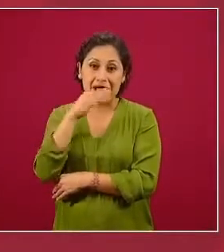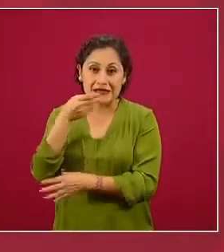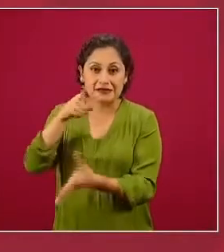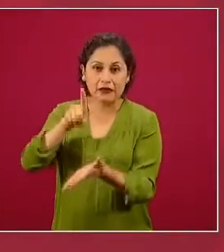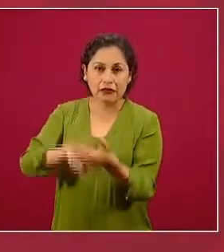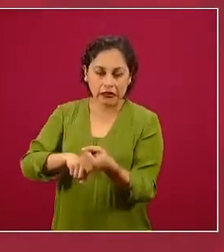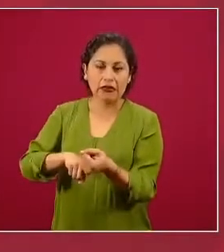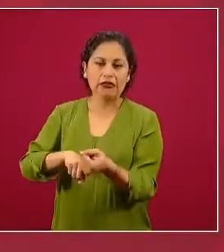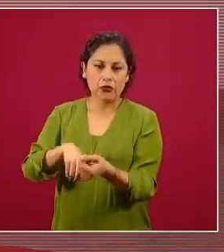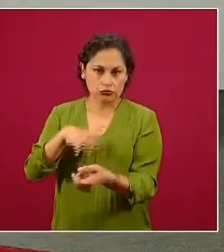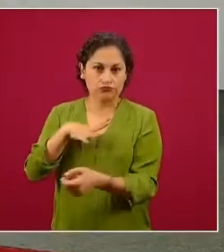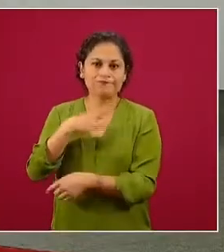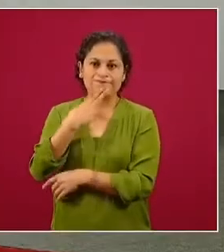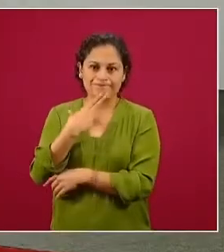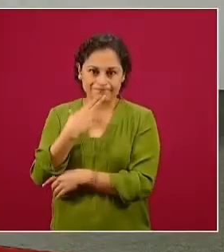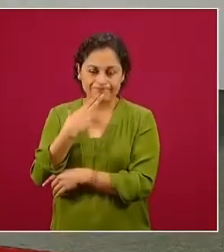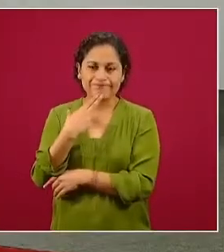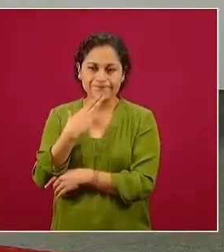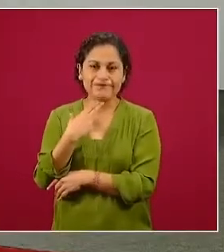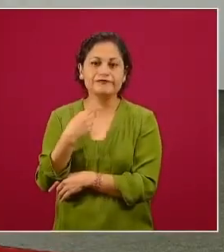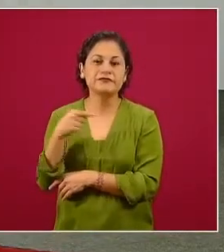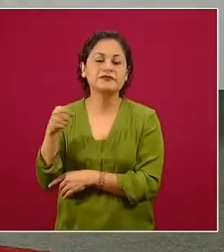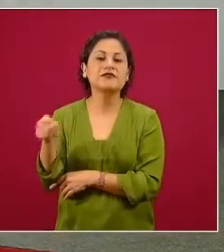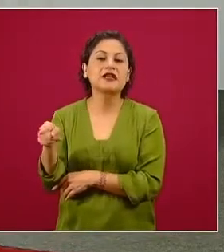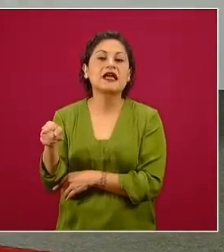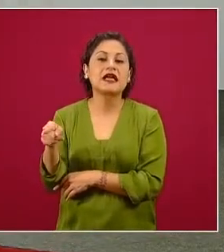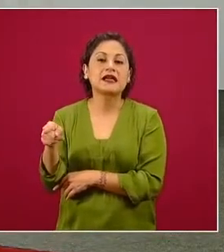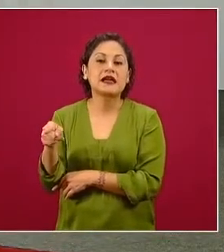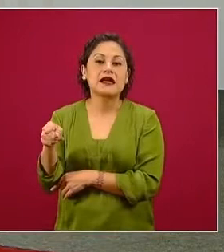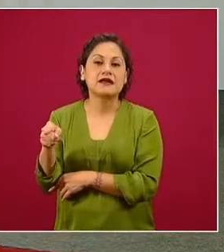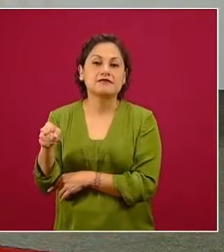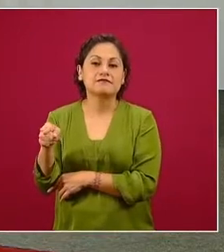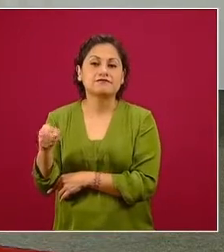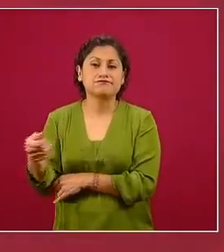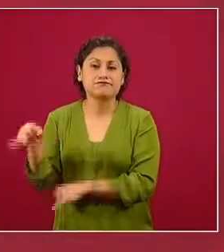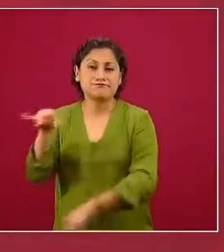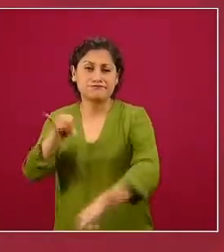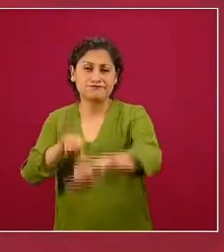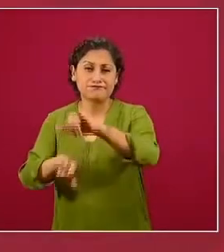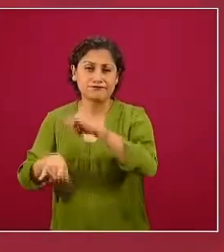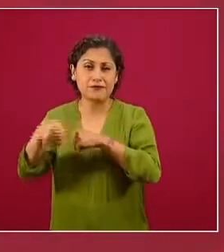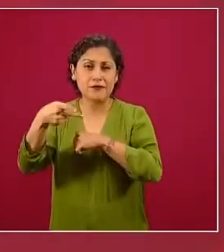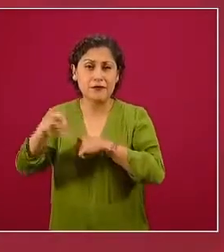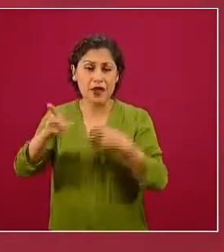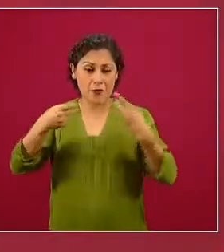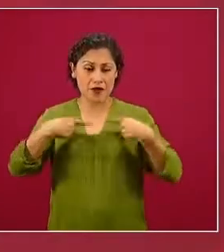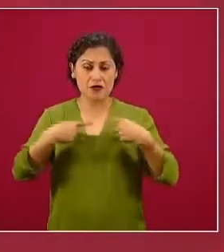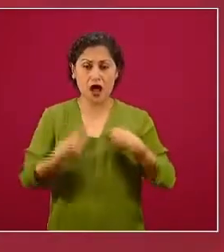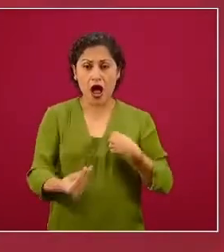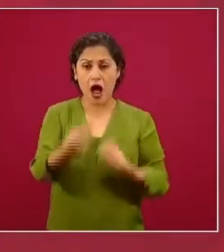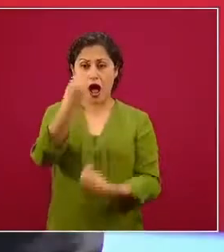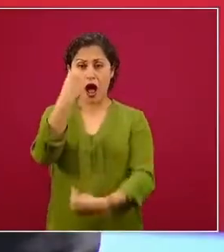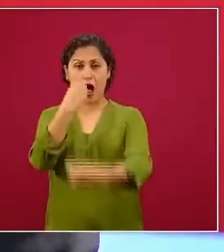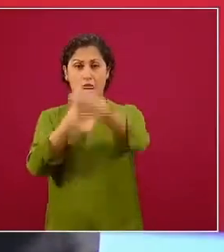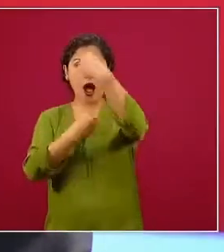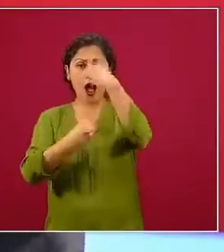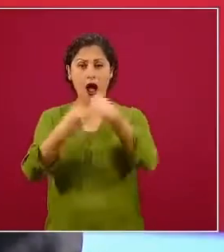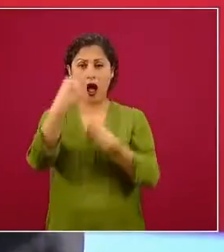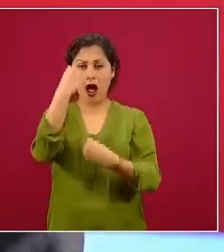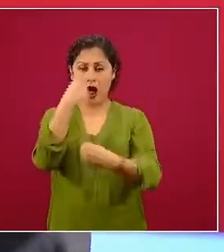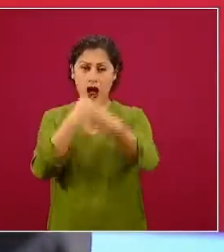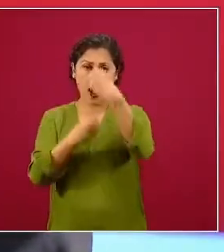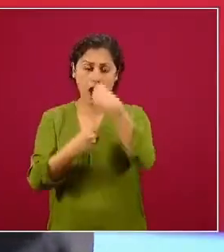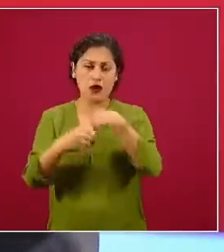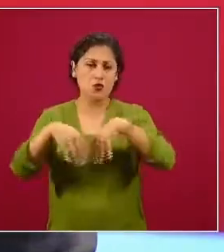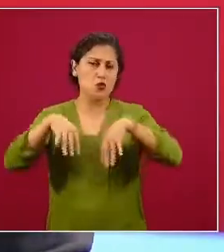pero que aportan al organismo una cantidad exorbitante de calorías y hacen que las personas suban de